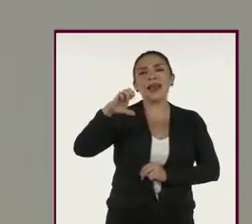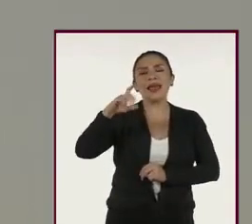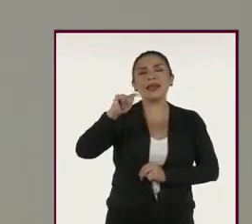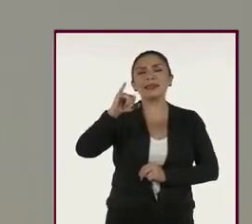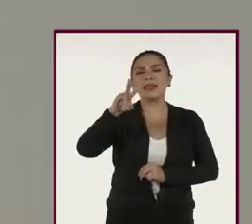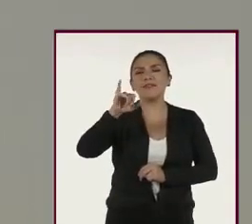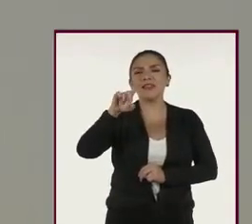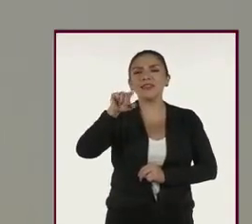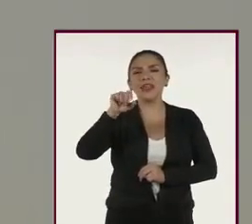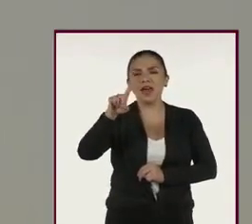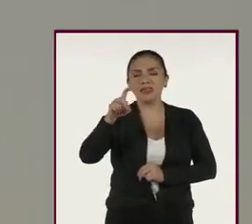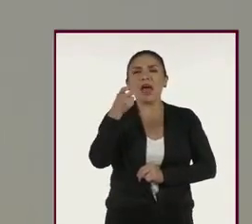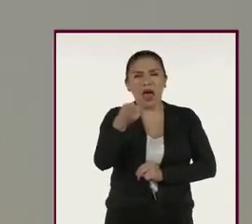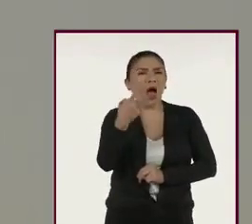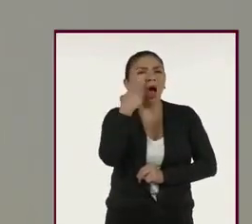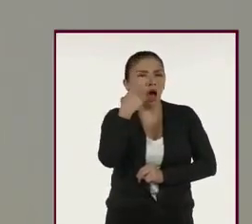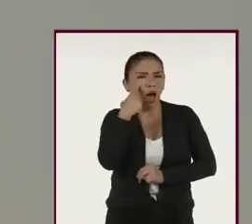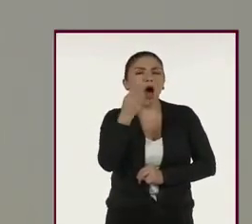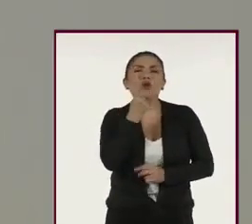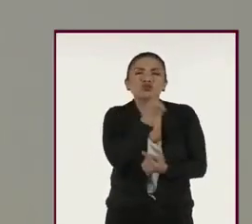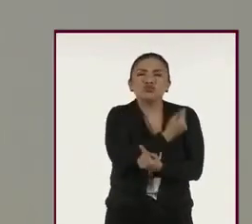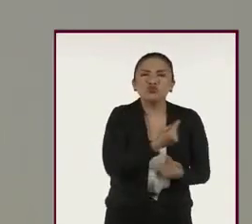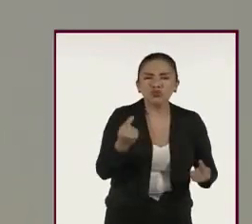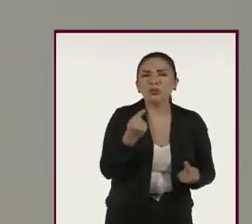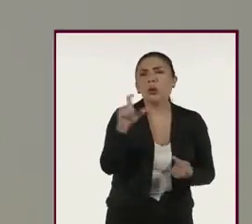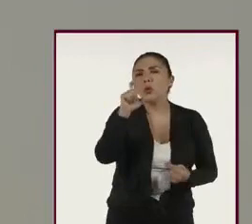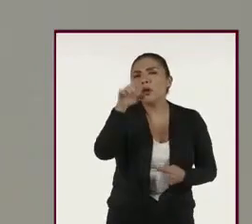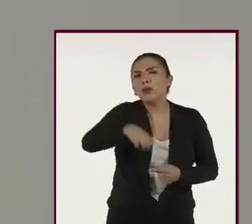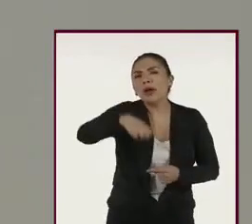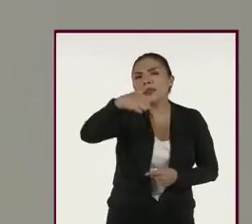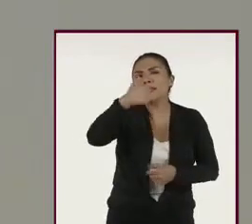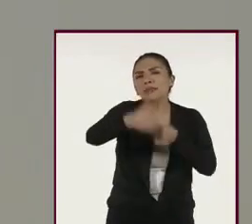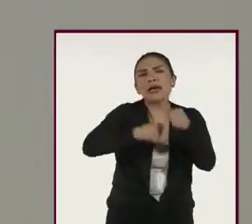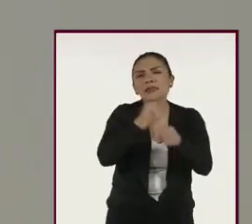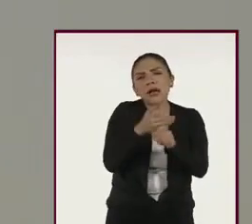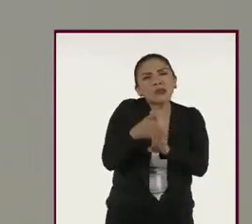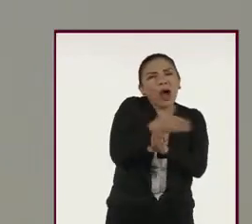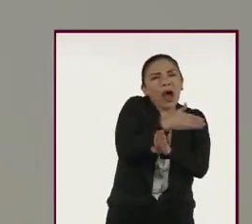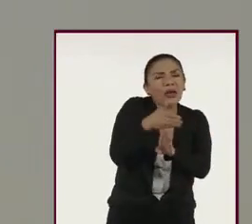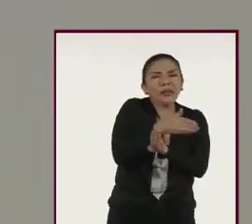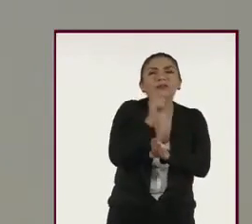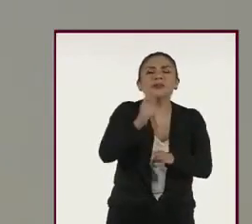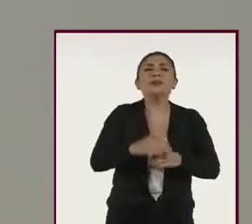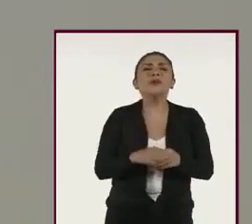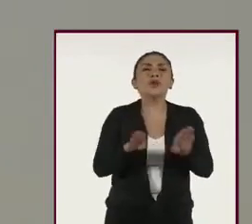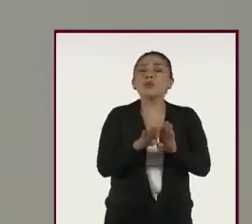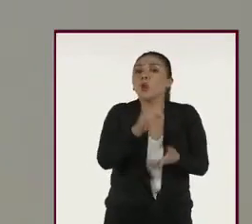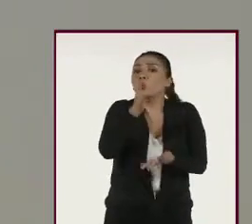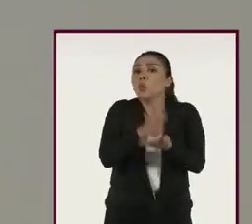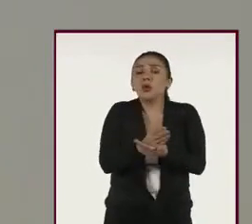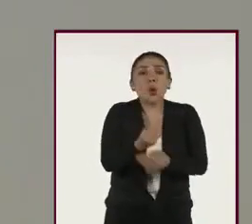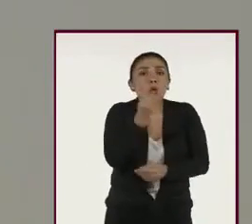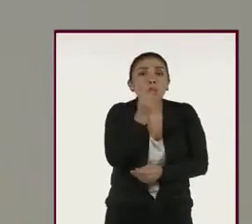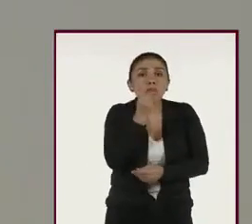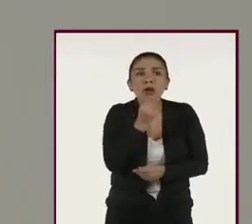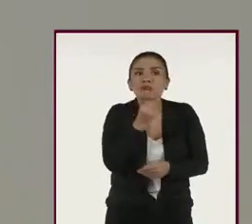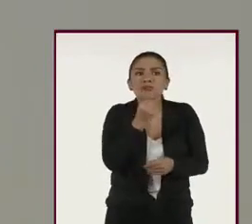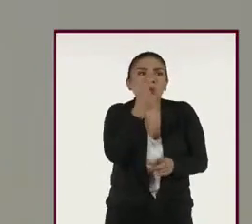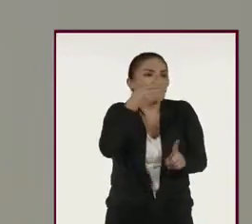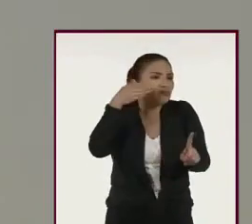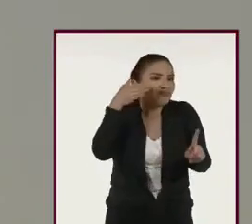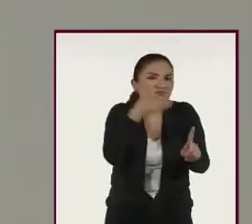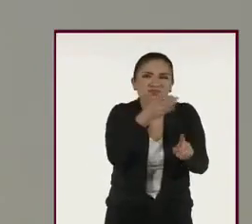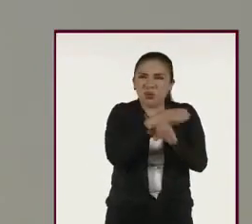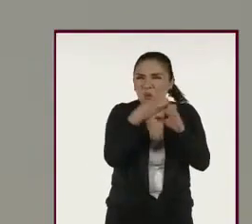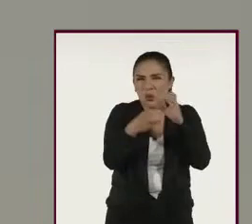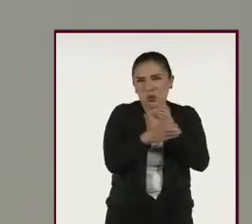es muy frecuente en los niños antes de los 6 años, donde tienen estos periodos en los cuales ingieren solamente ciertos tipos de alimento.